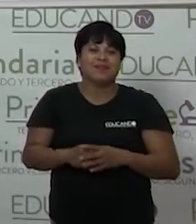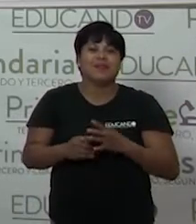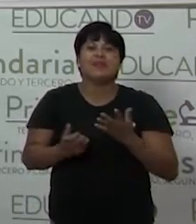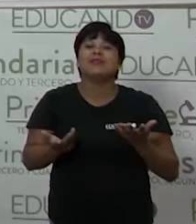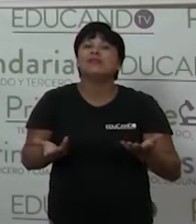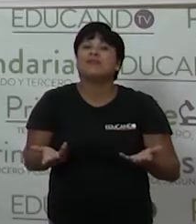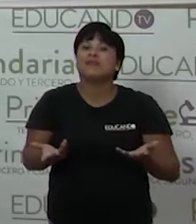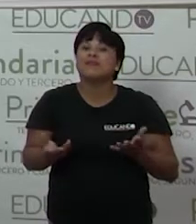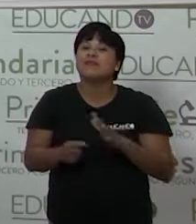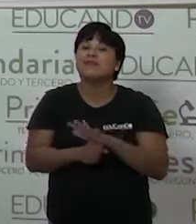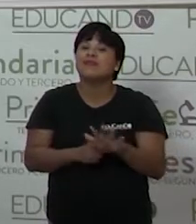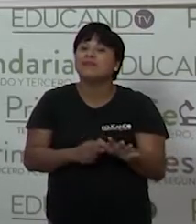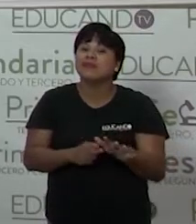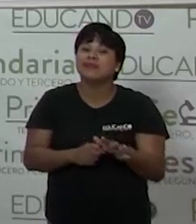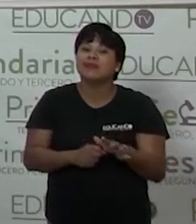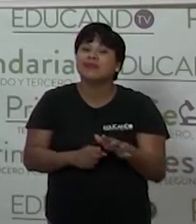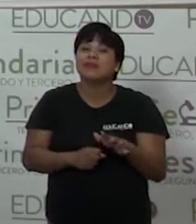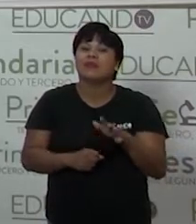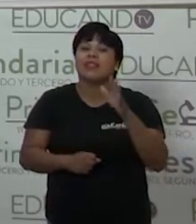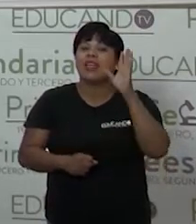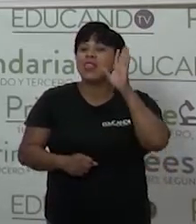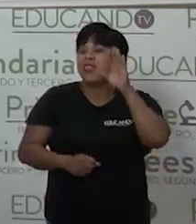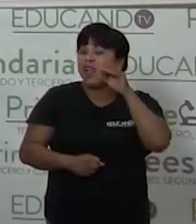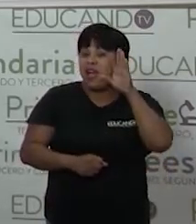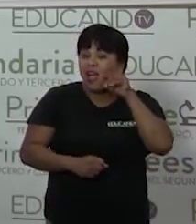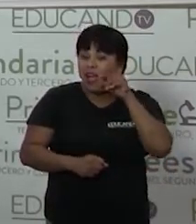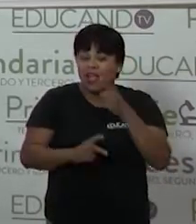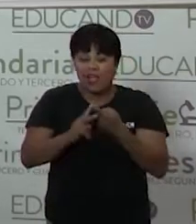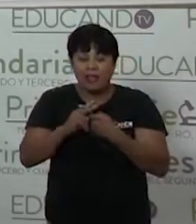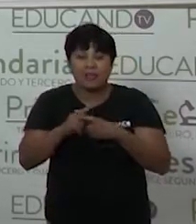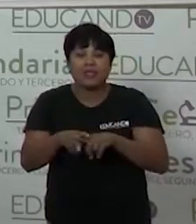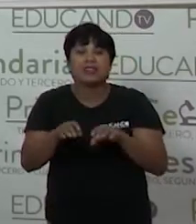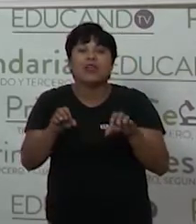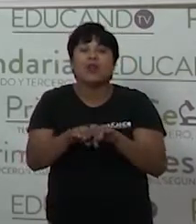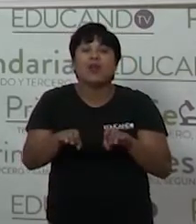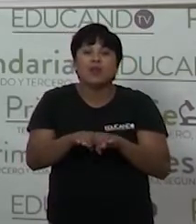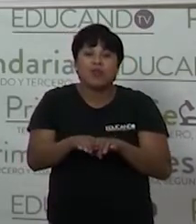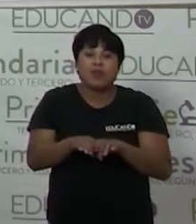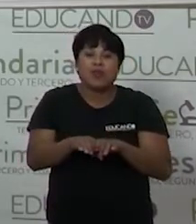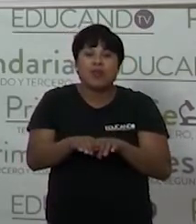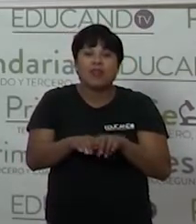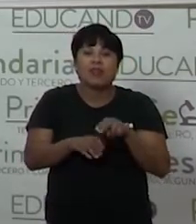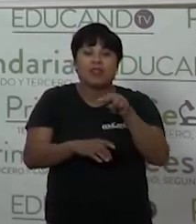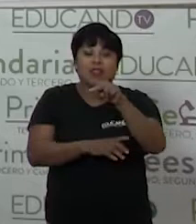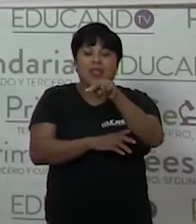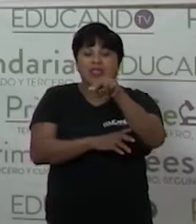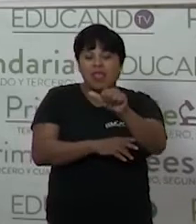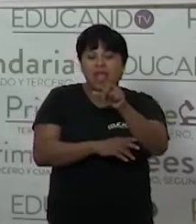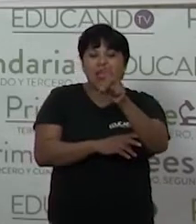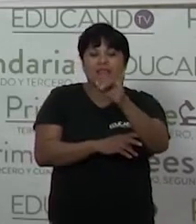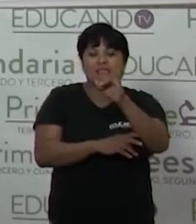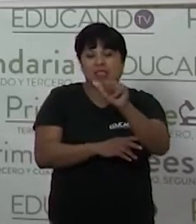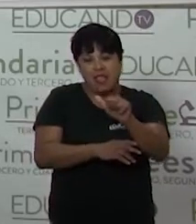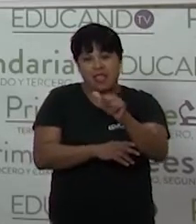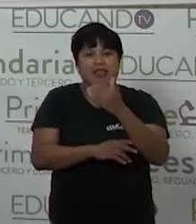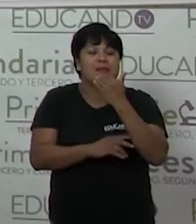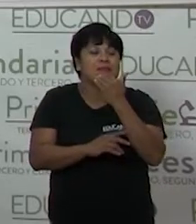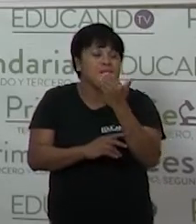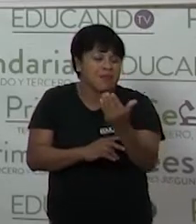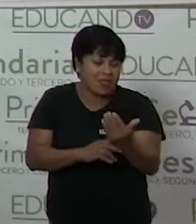a ver a ver naranja empieza como nada día muy